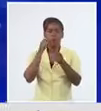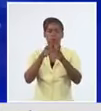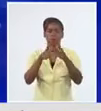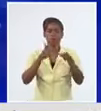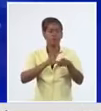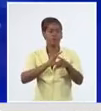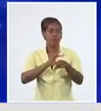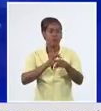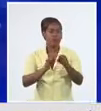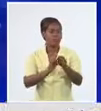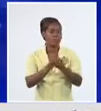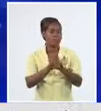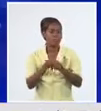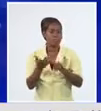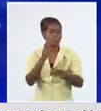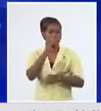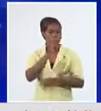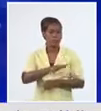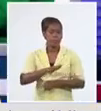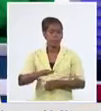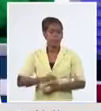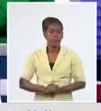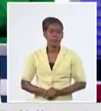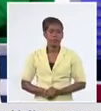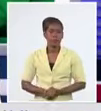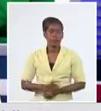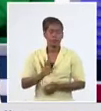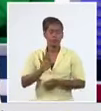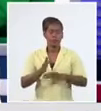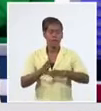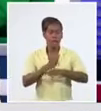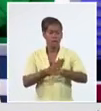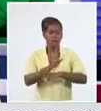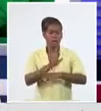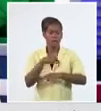hoy llegamos, antes de llegar a las provincias, hoy llegamos a los